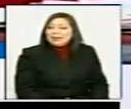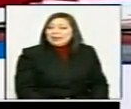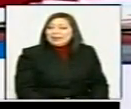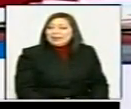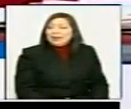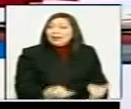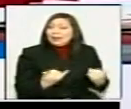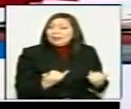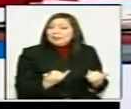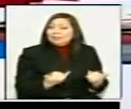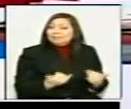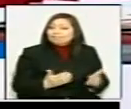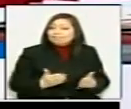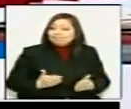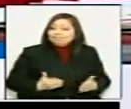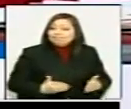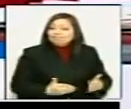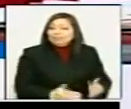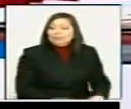Esa carretera,